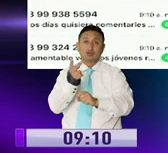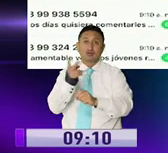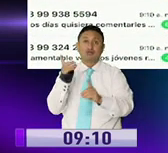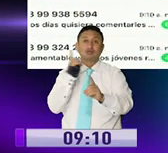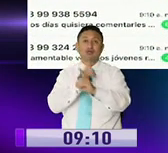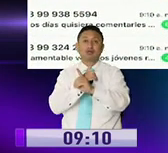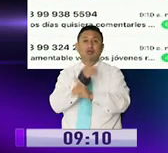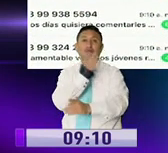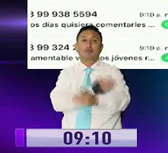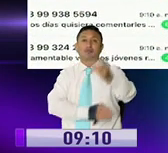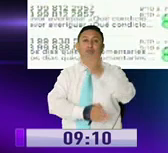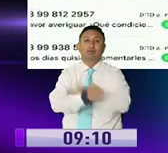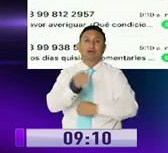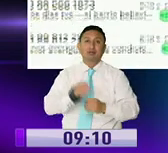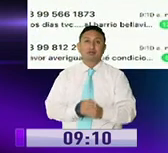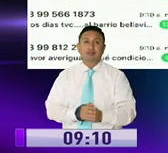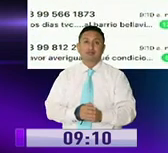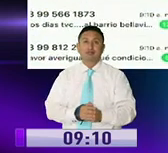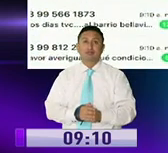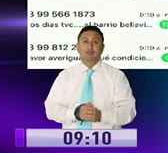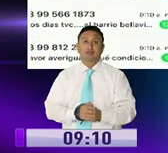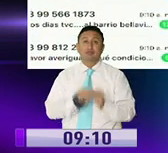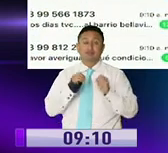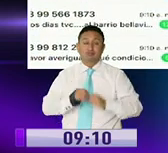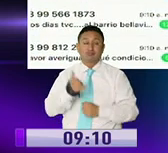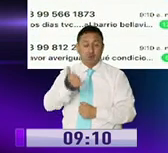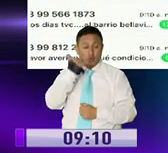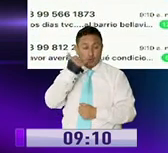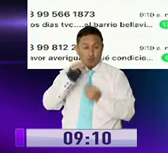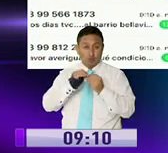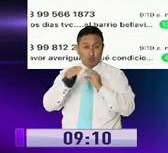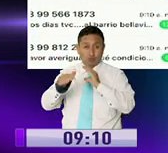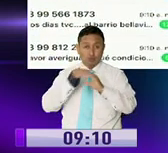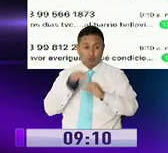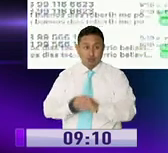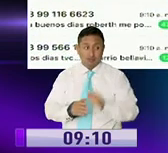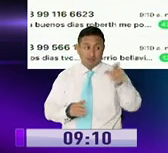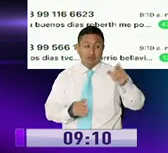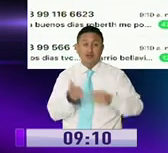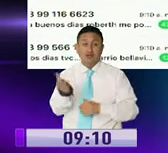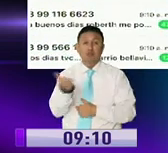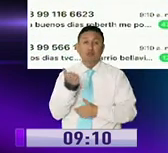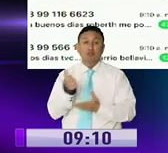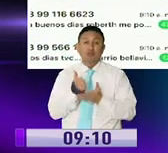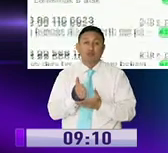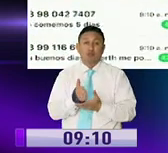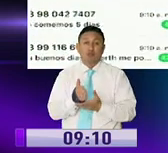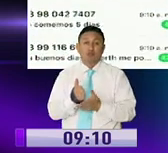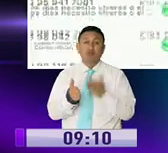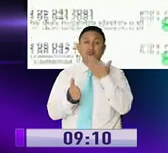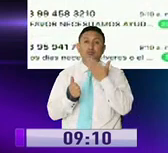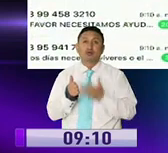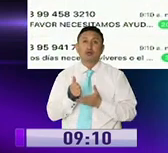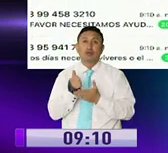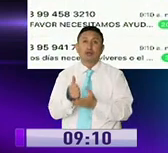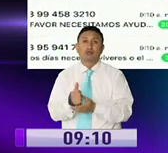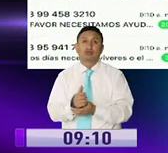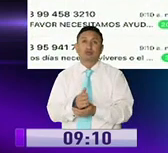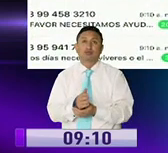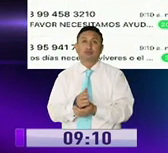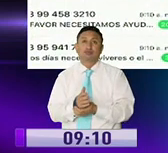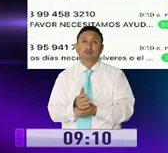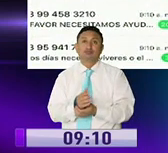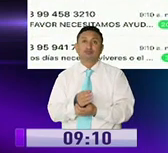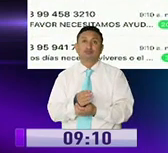física, se llama al número 1-800-00222, la respuesta es que no son beneficiarios del bono. ¿Cómo se puede hacer? Mira, tú ahí está un par de